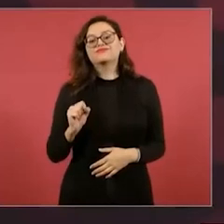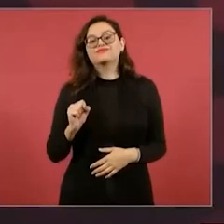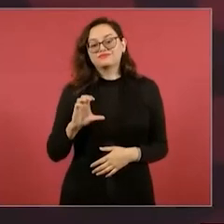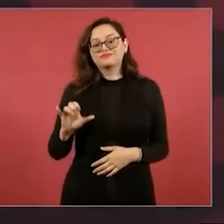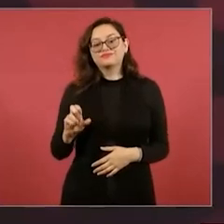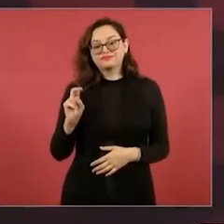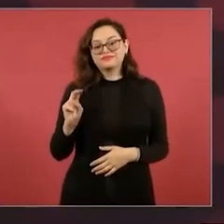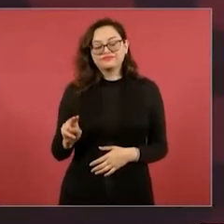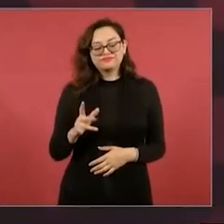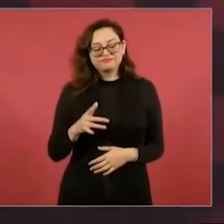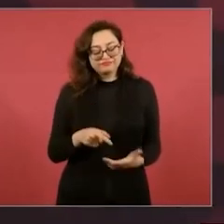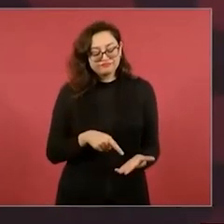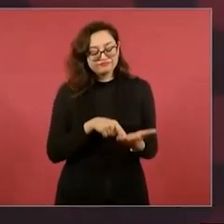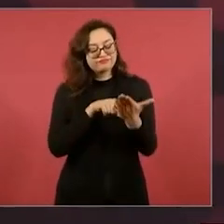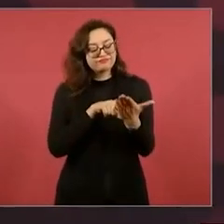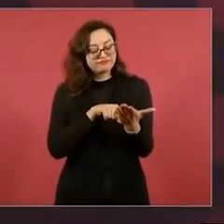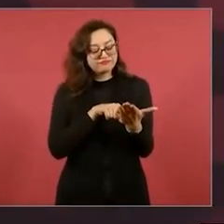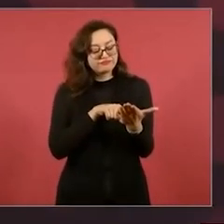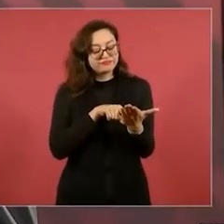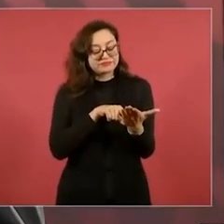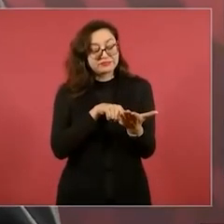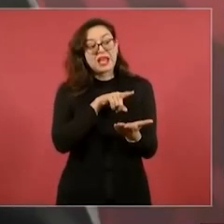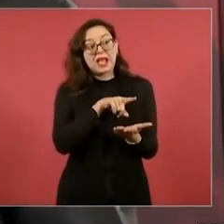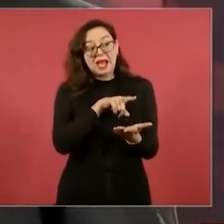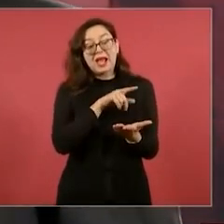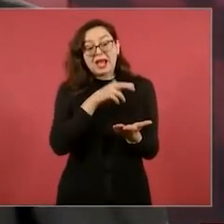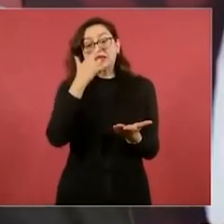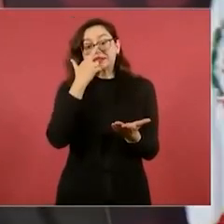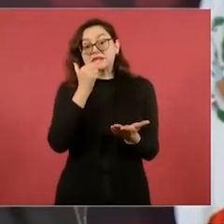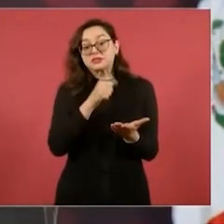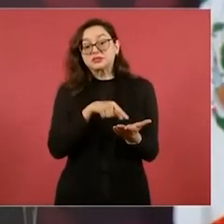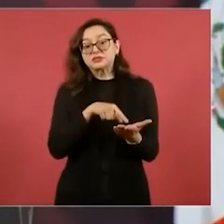Aprobada la ley eléctrica,